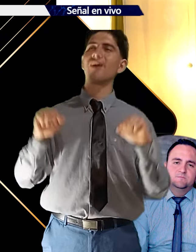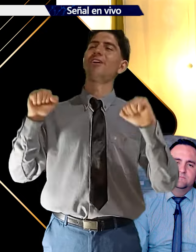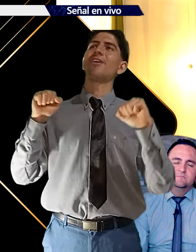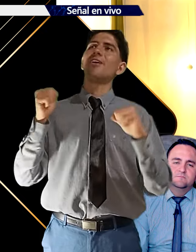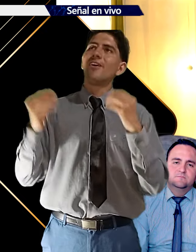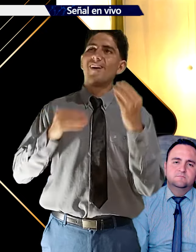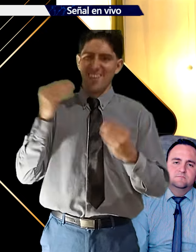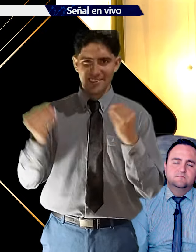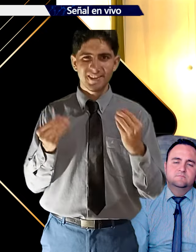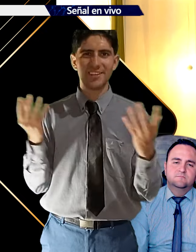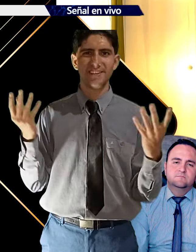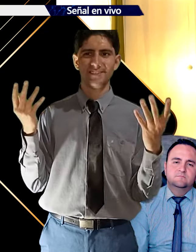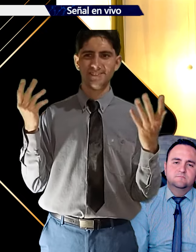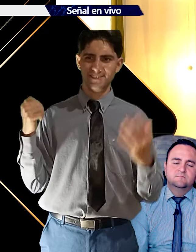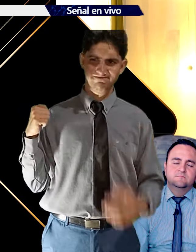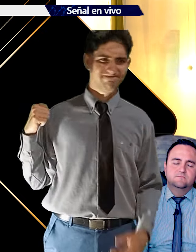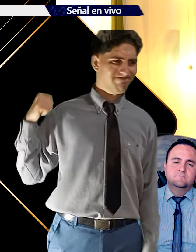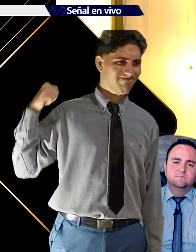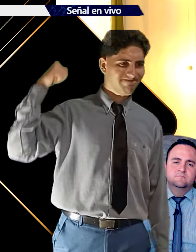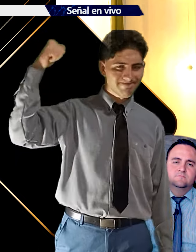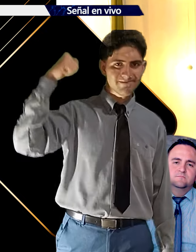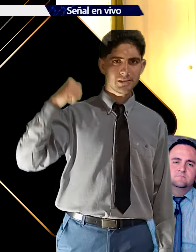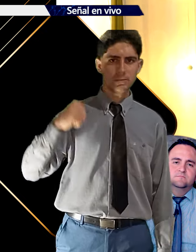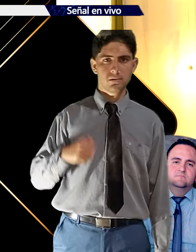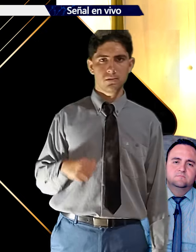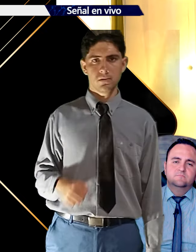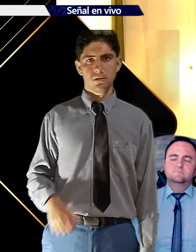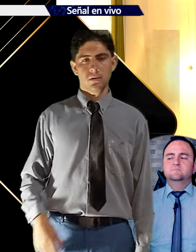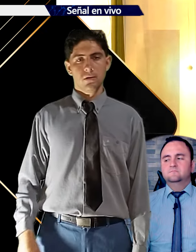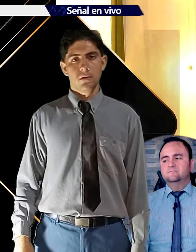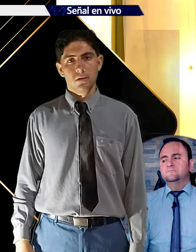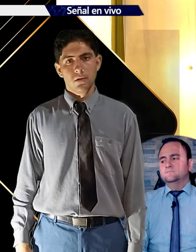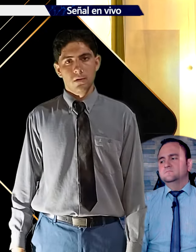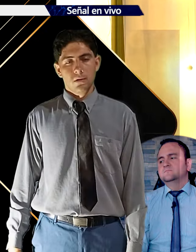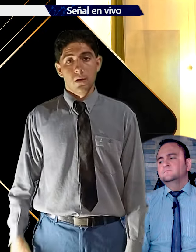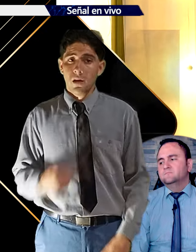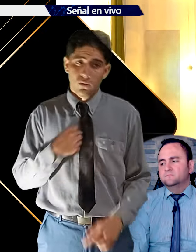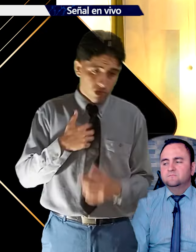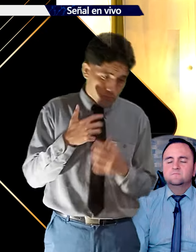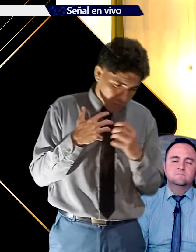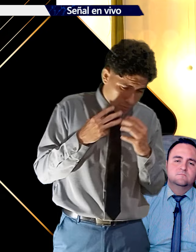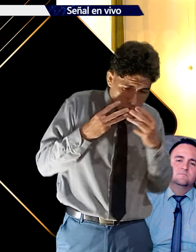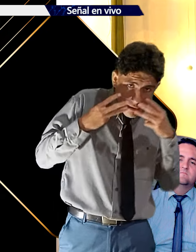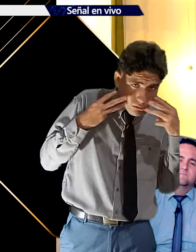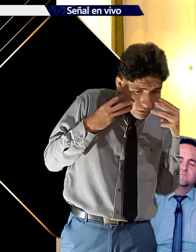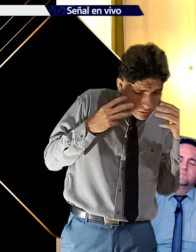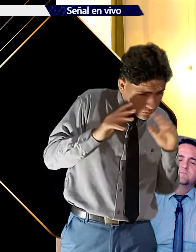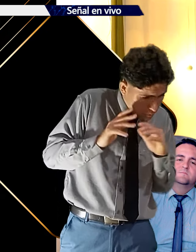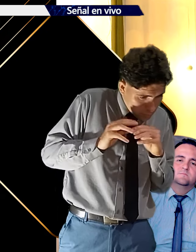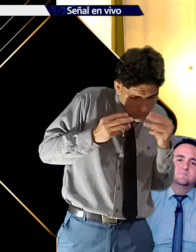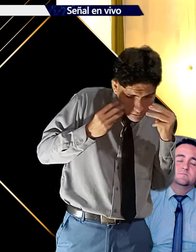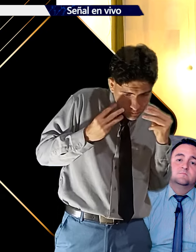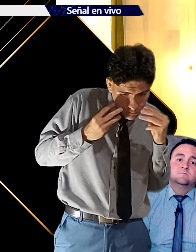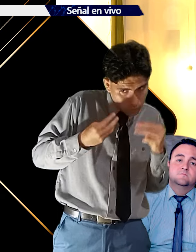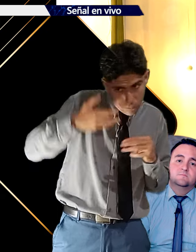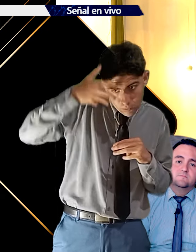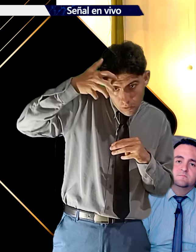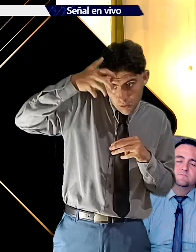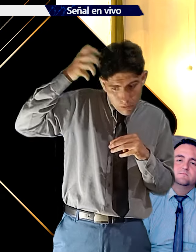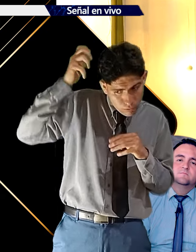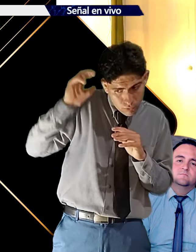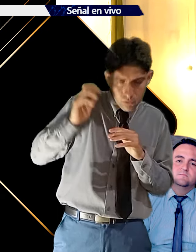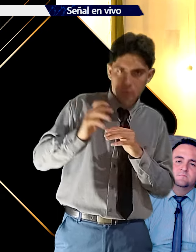que sí puedes pasar de ser un gatico que anda maullando por ahí como escondido, como asustado, a pasar a ser un león. No, eso no es para mí, eso es para el